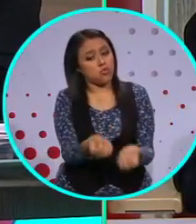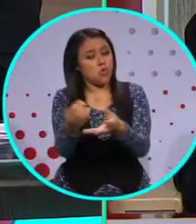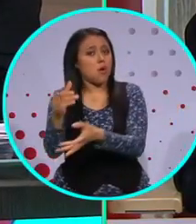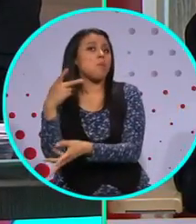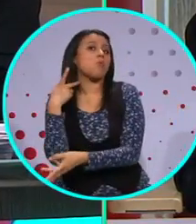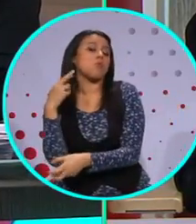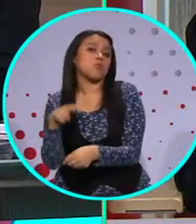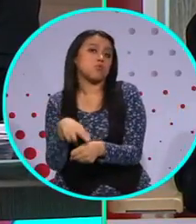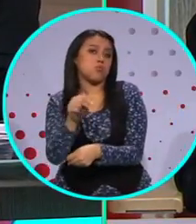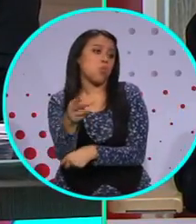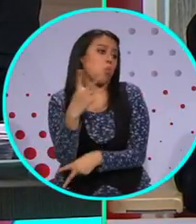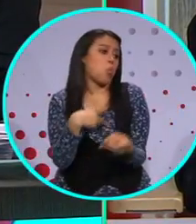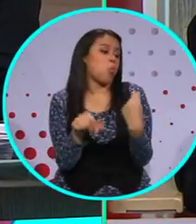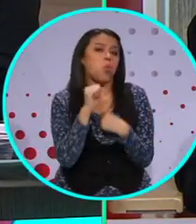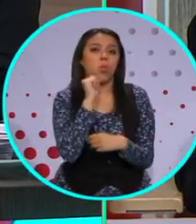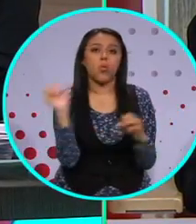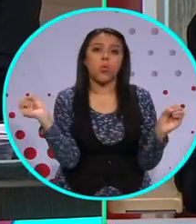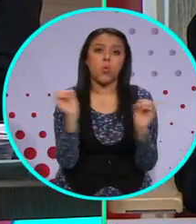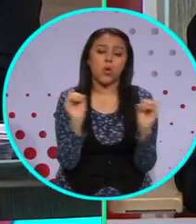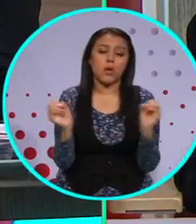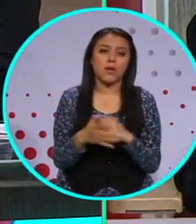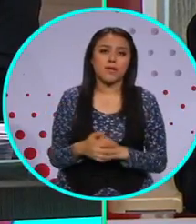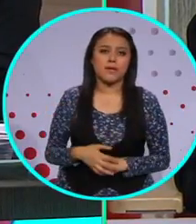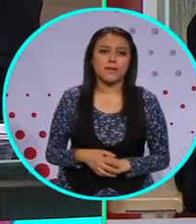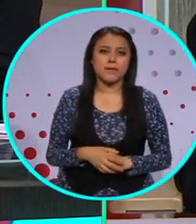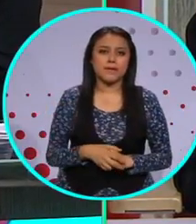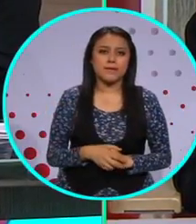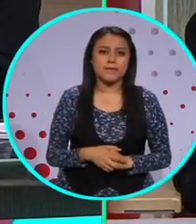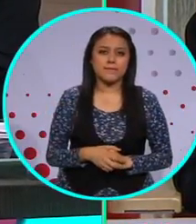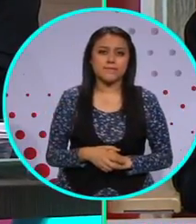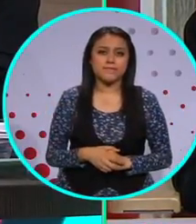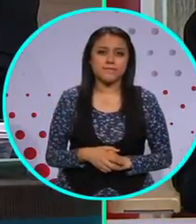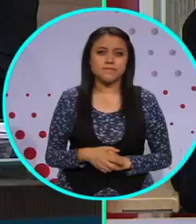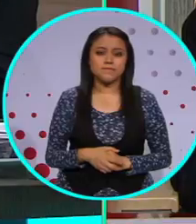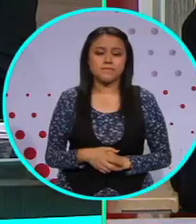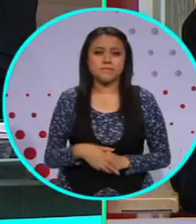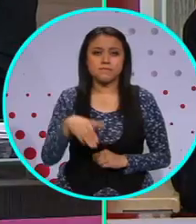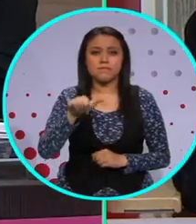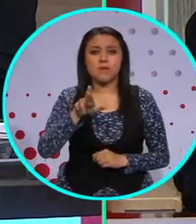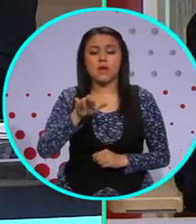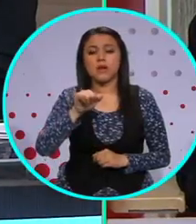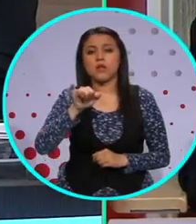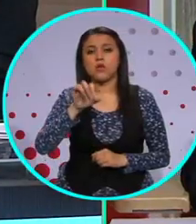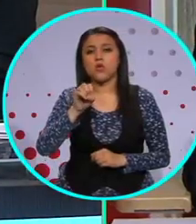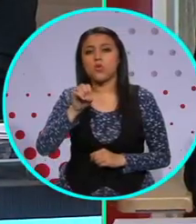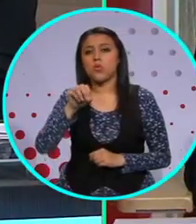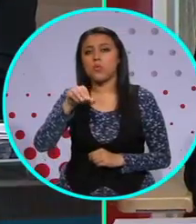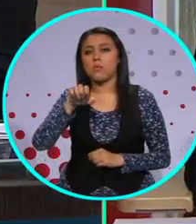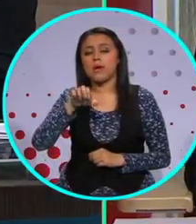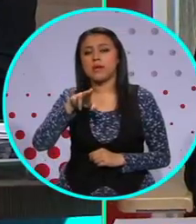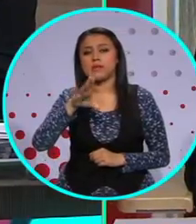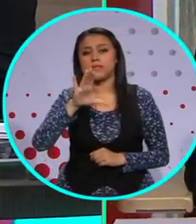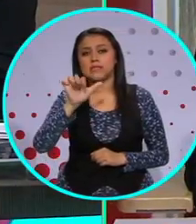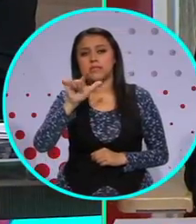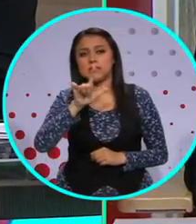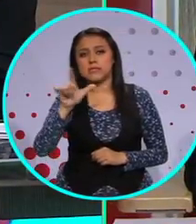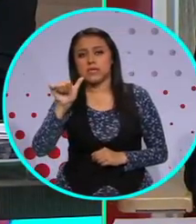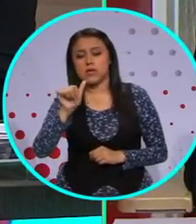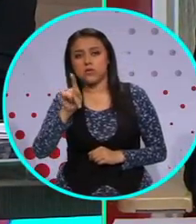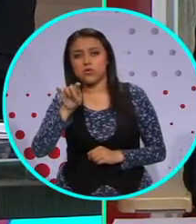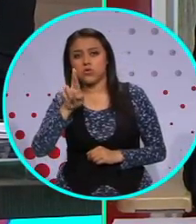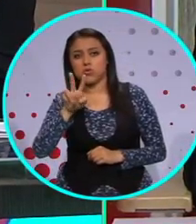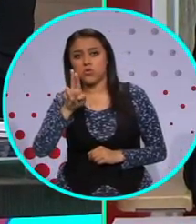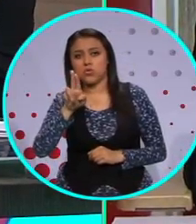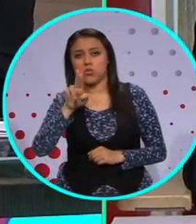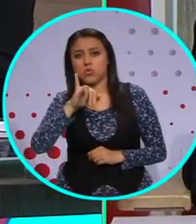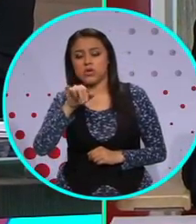aparecía y el castillo para quien mario mancillas trujillo el castigo que tiene ahora se